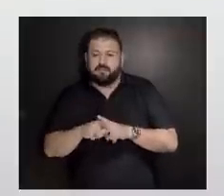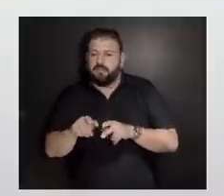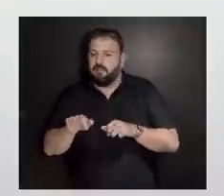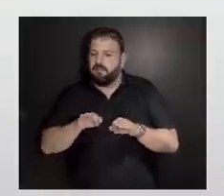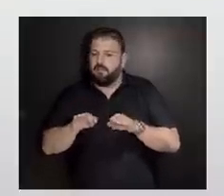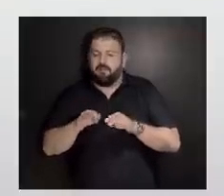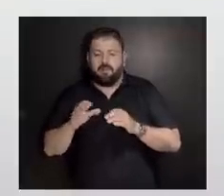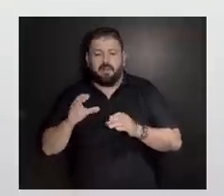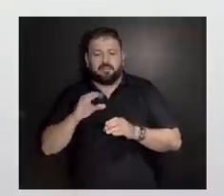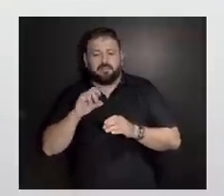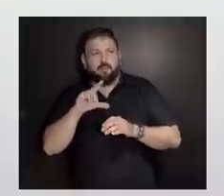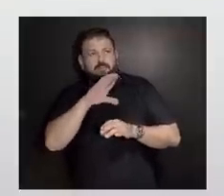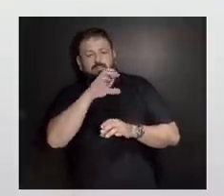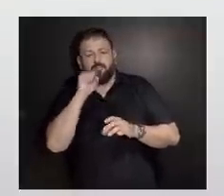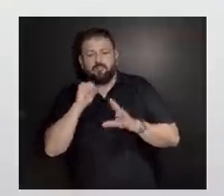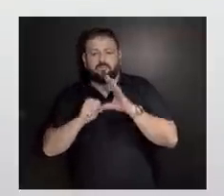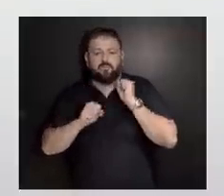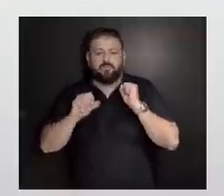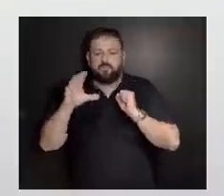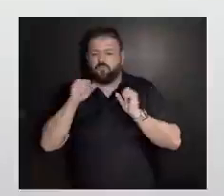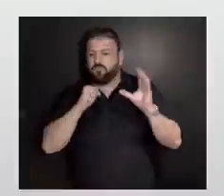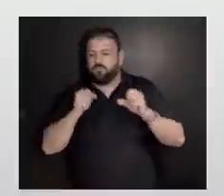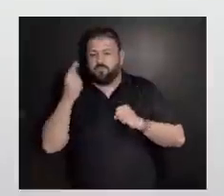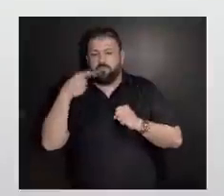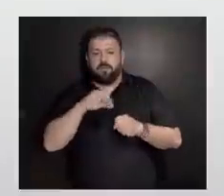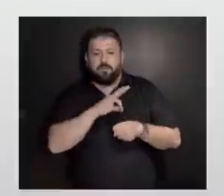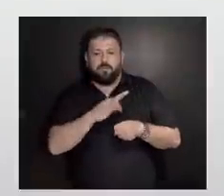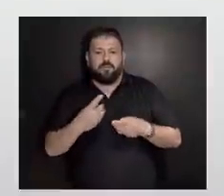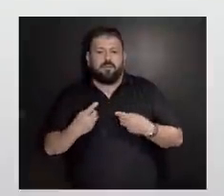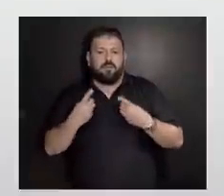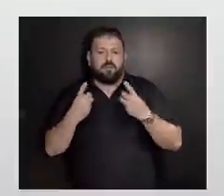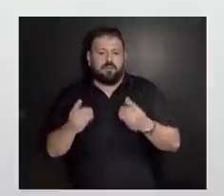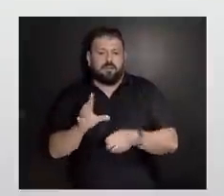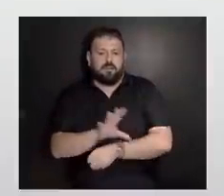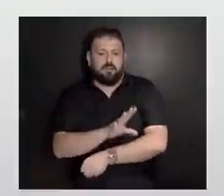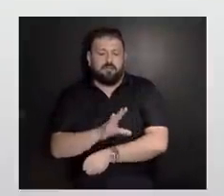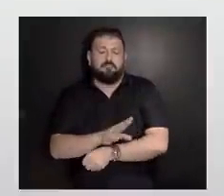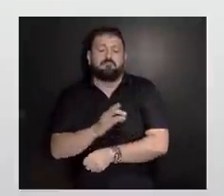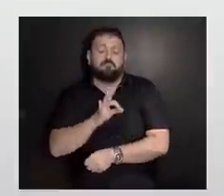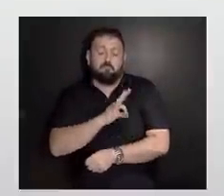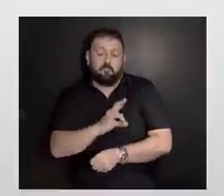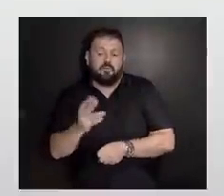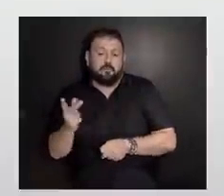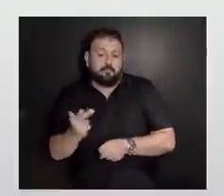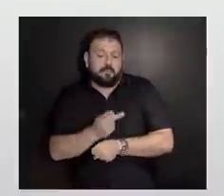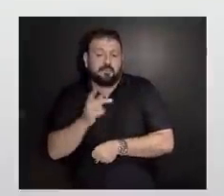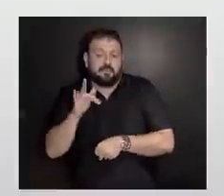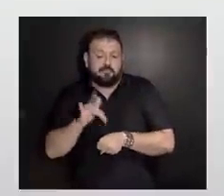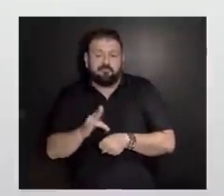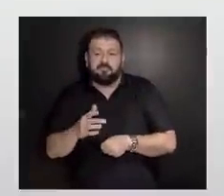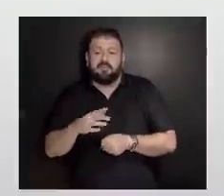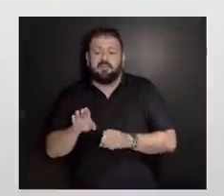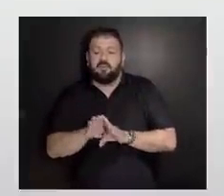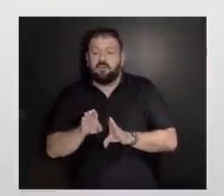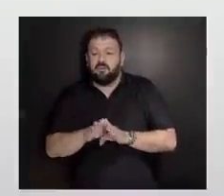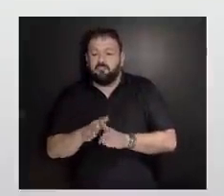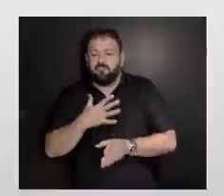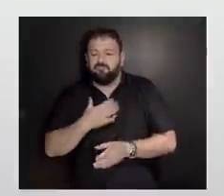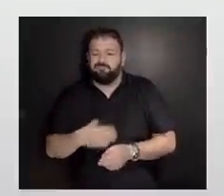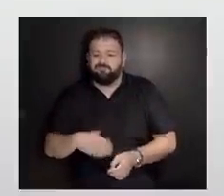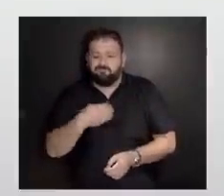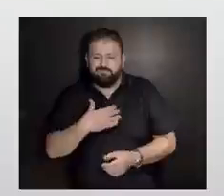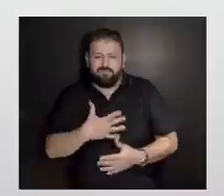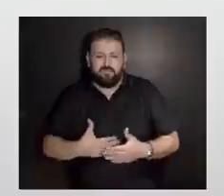músculo para abastecerse de energía, puede haber náuseas y vómitos también como un mecanismo de compensación. Como